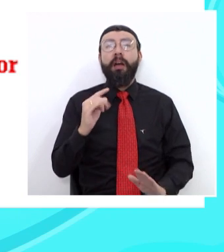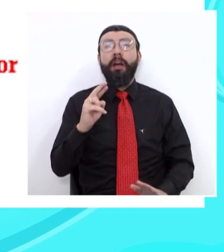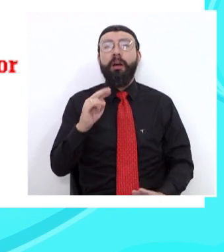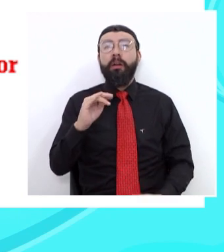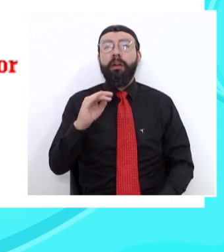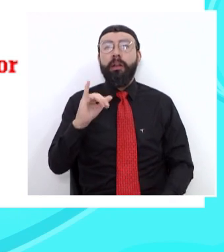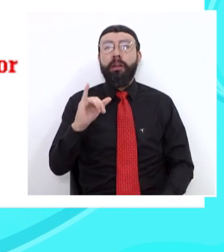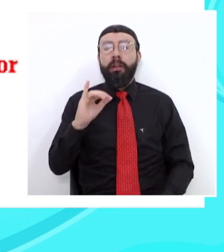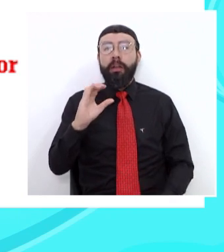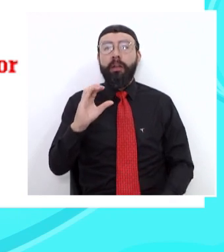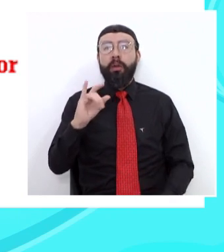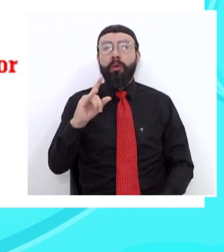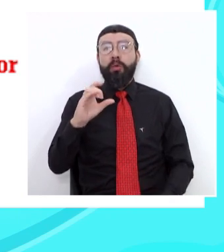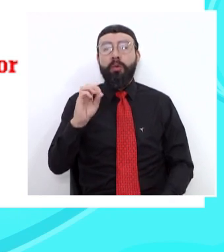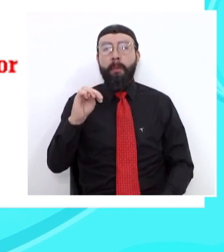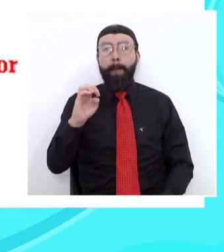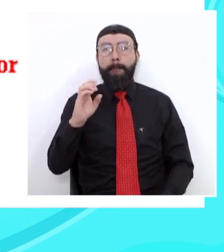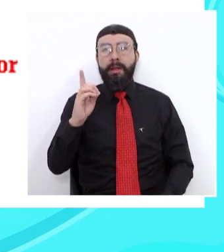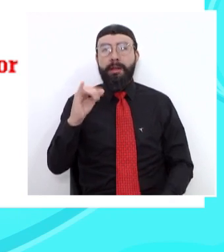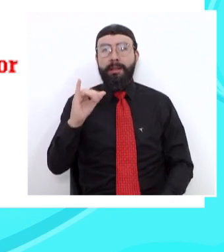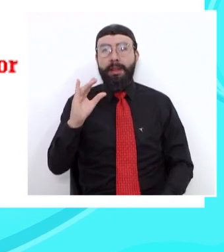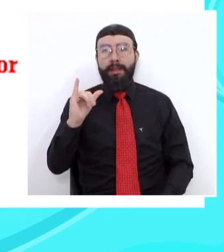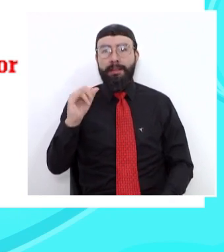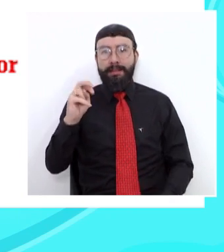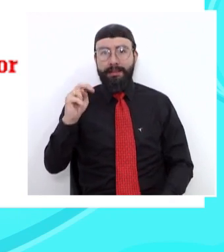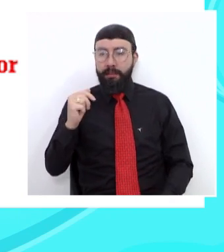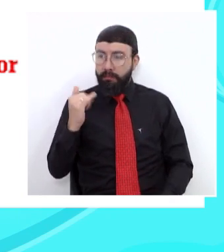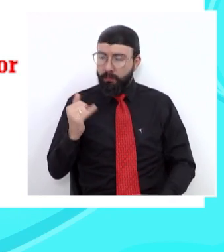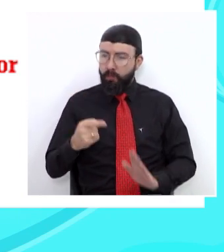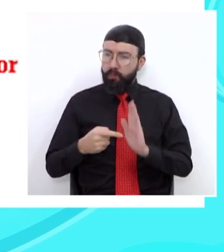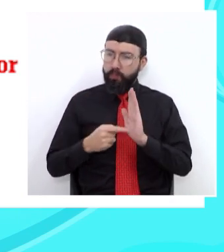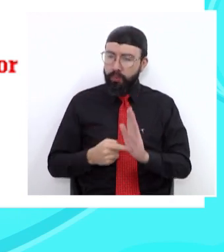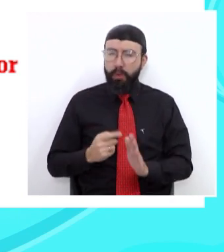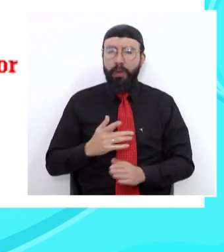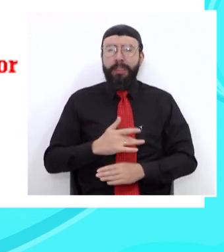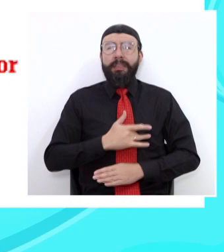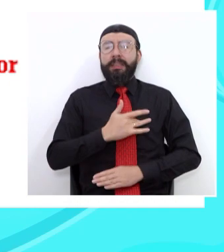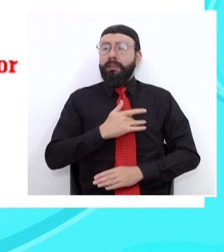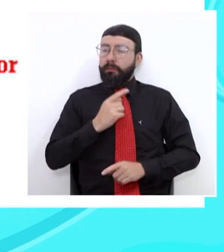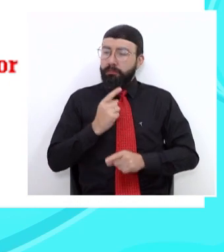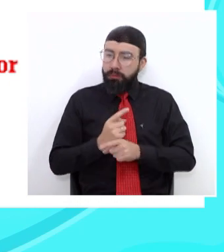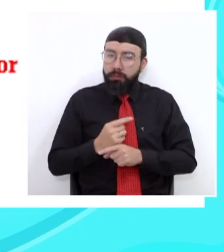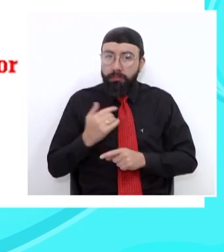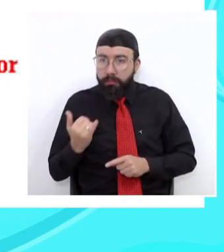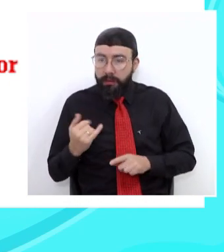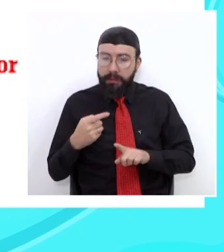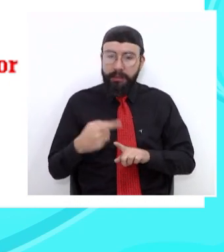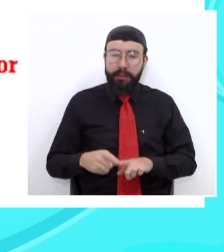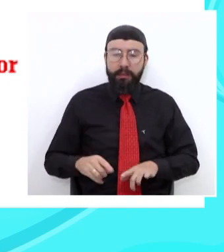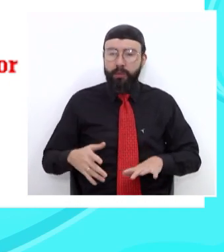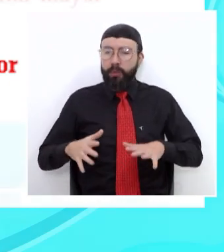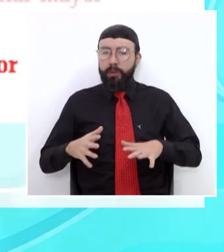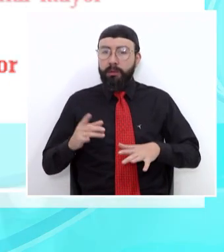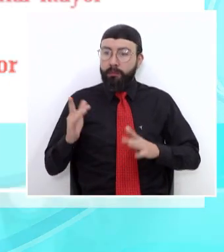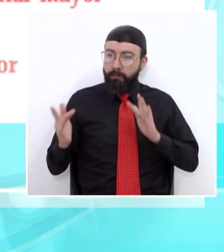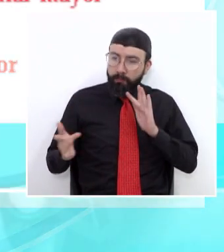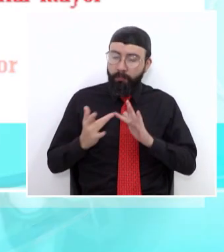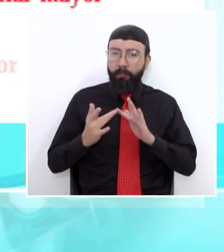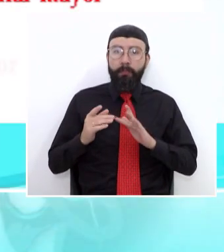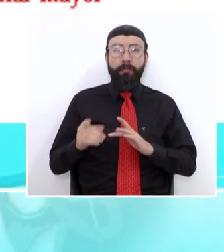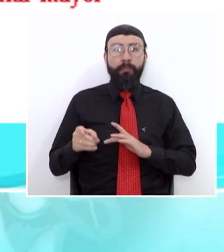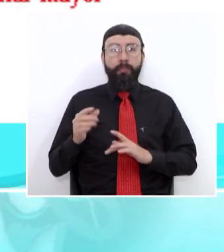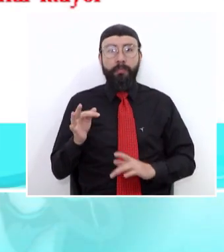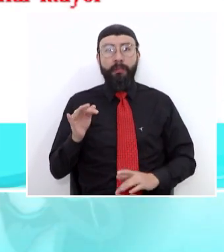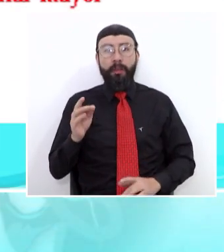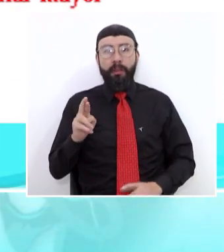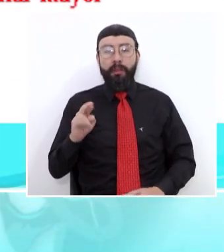está directamente relacionada con el estímulo que yo le doy a esas ramas nerviosas, tanto del trigémino como del